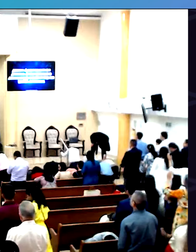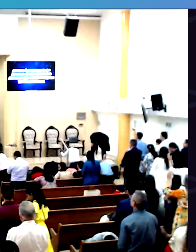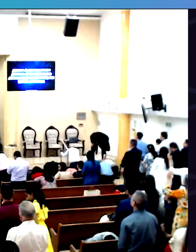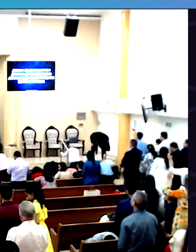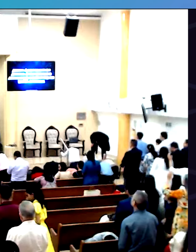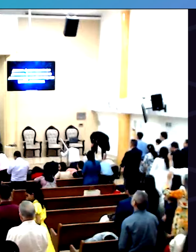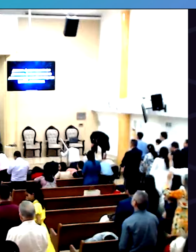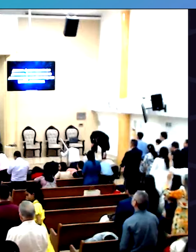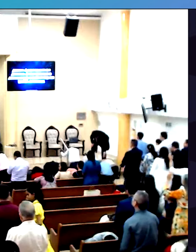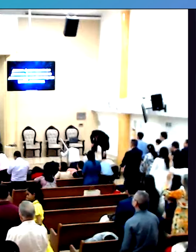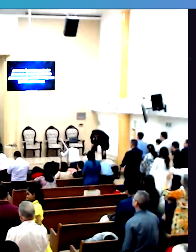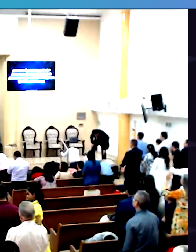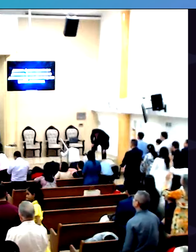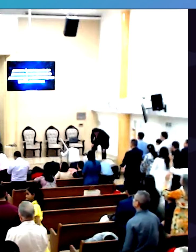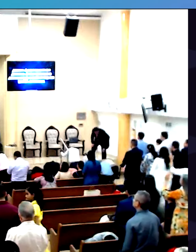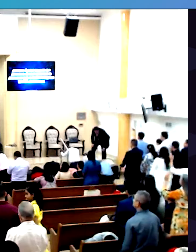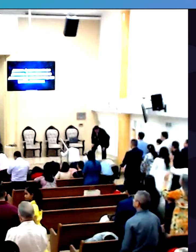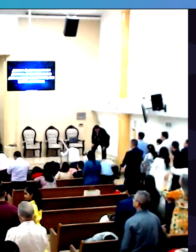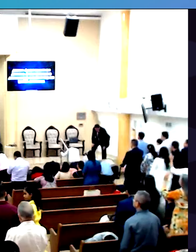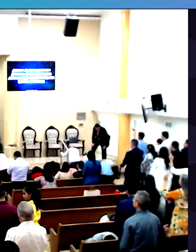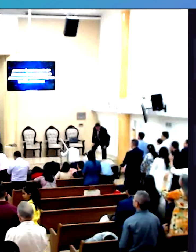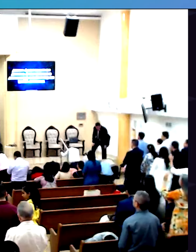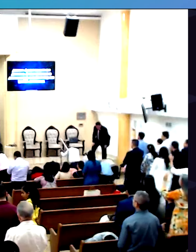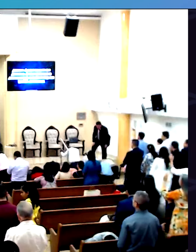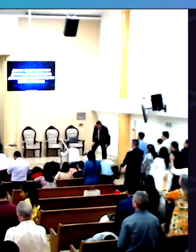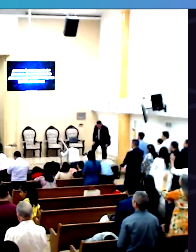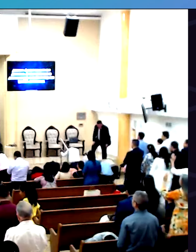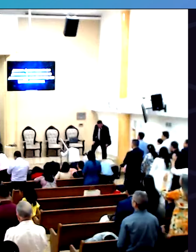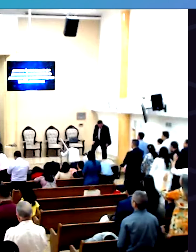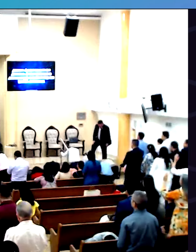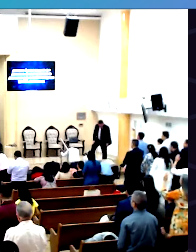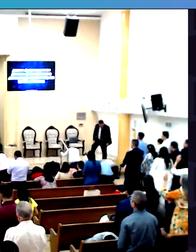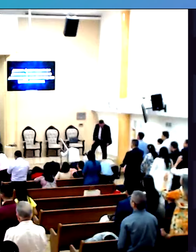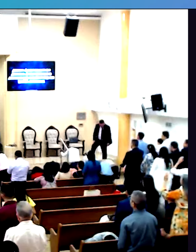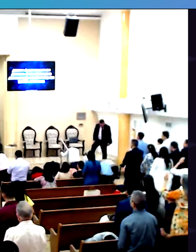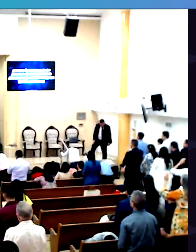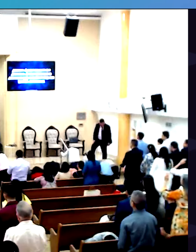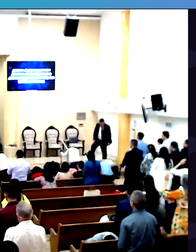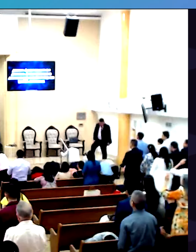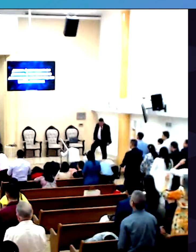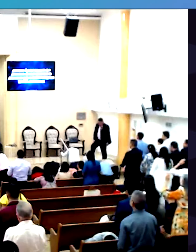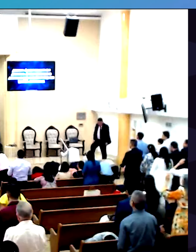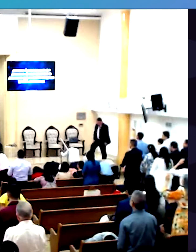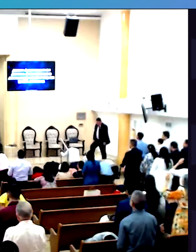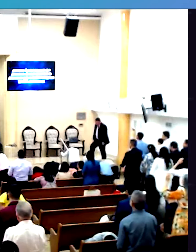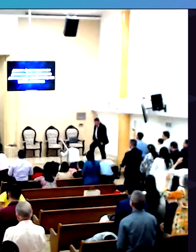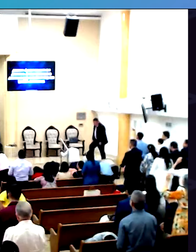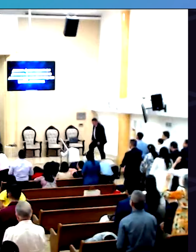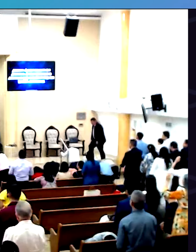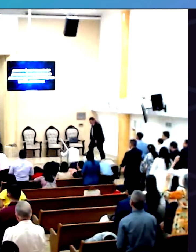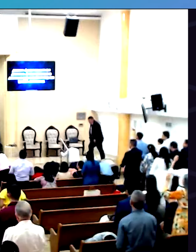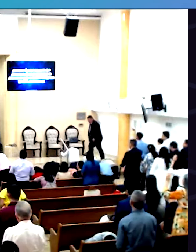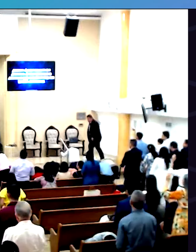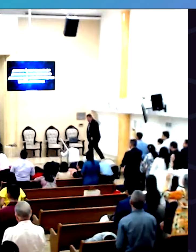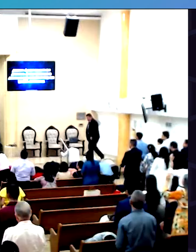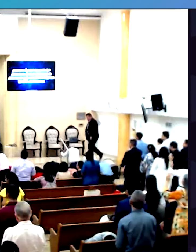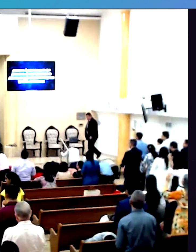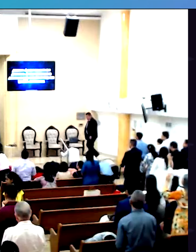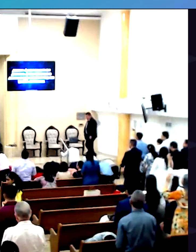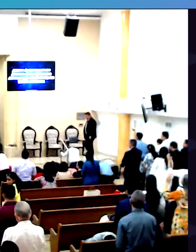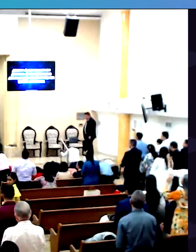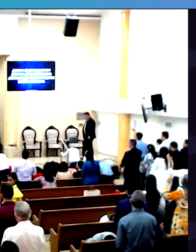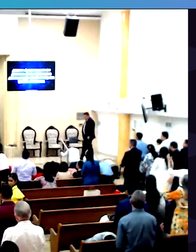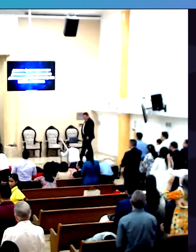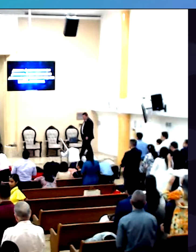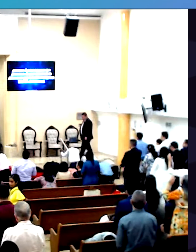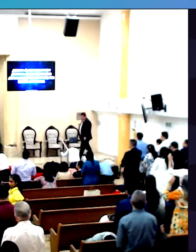por el oír la palabra del Señor. Y cuando usted y yo escuchamos su palabra, Él nos recuerda que no estamos solos, que nuestra